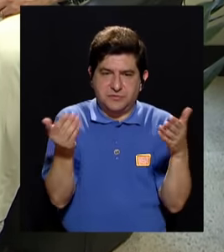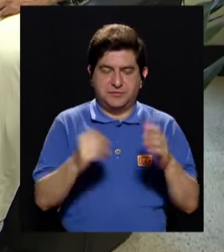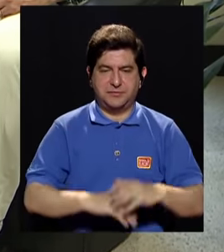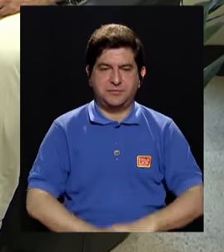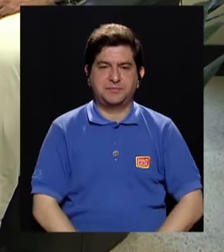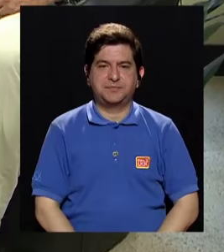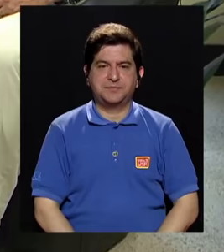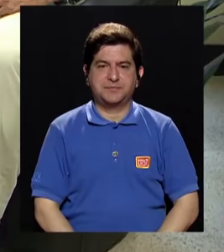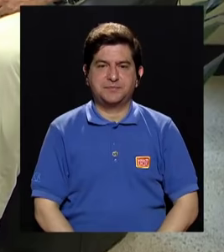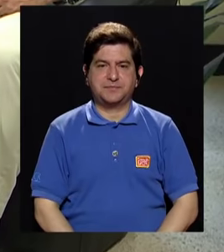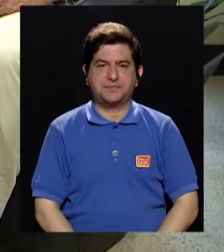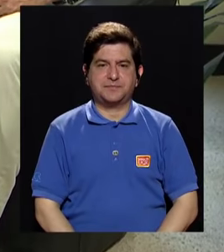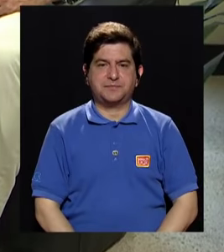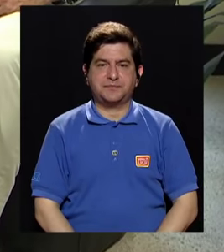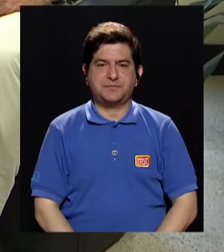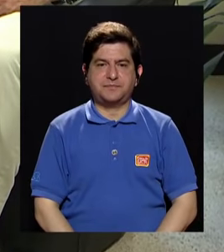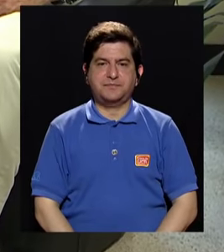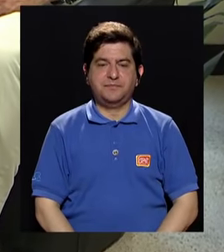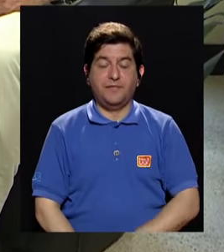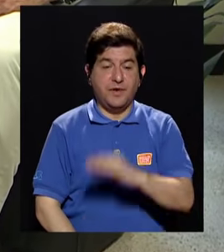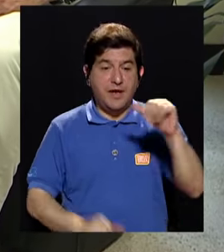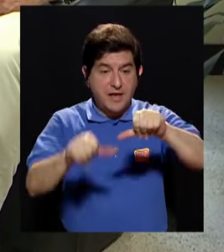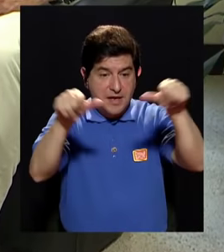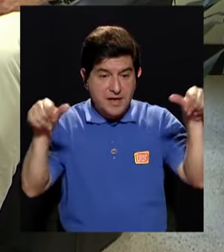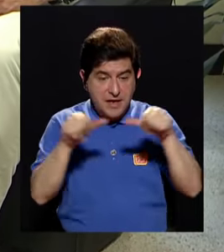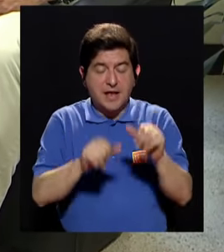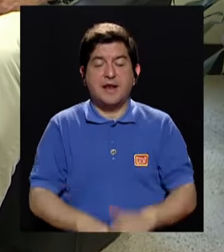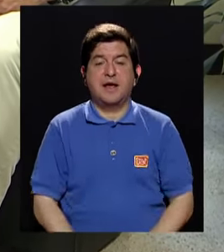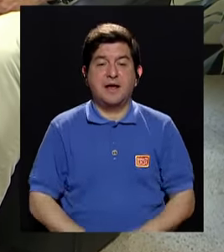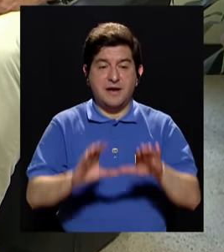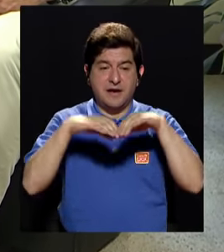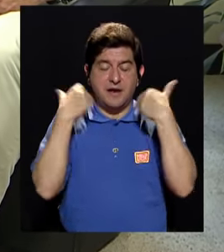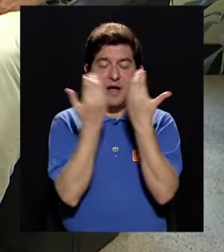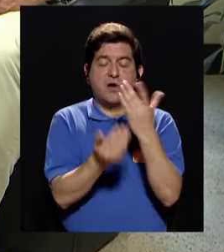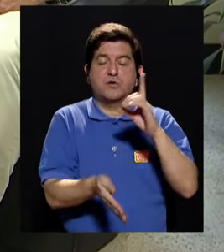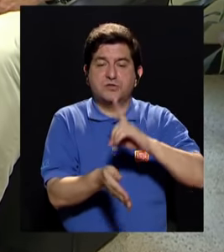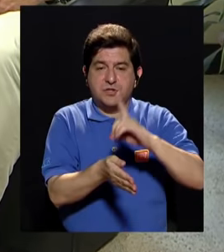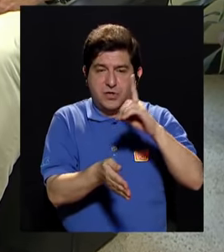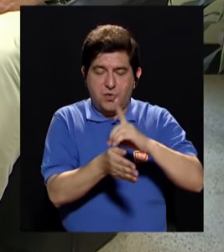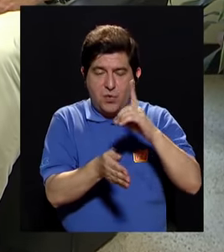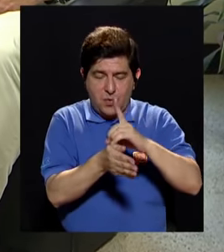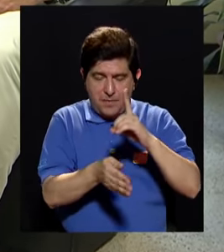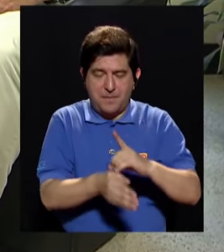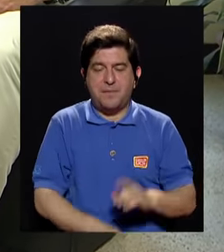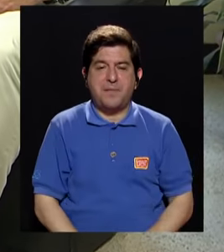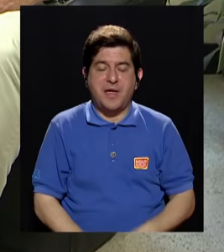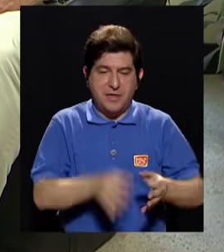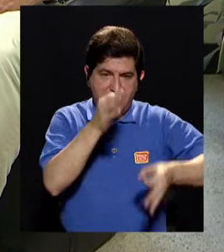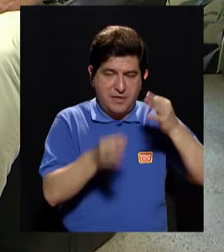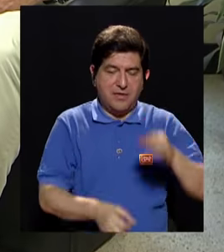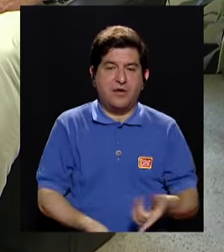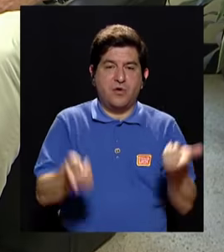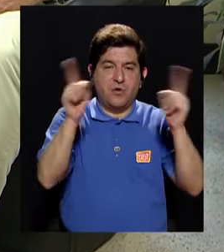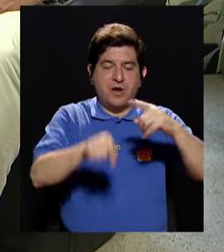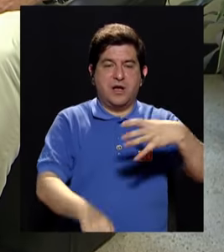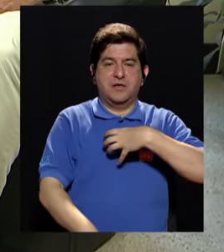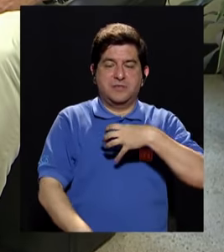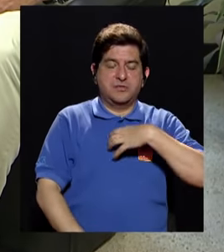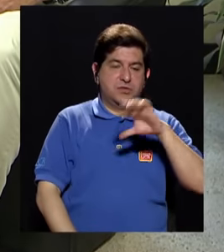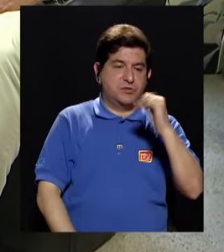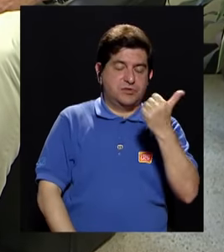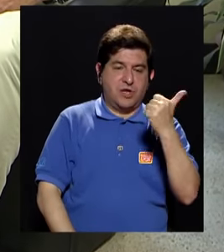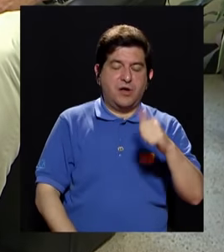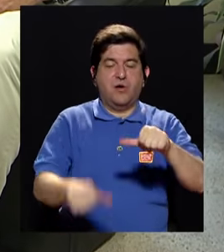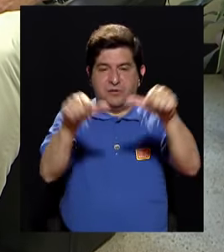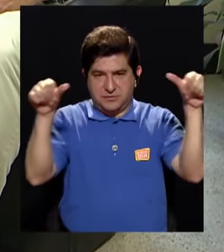y este la el área del Consejo médico forense que es el área donde se evalúan los casos que son apelados en las